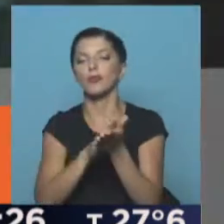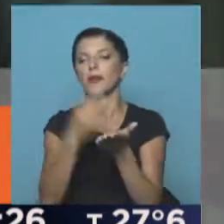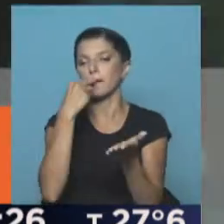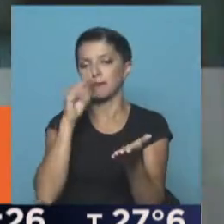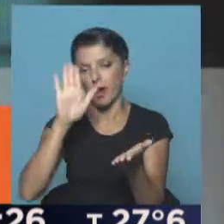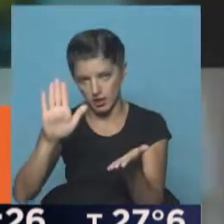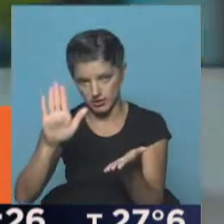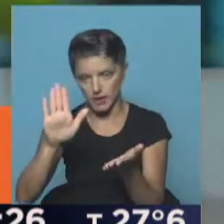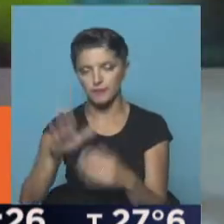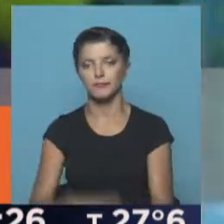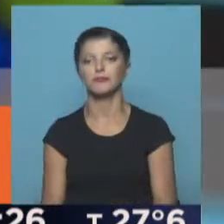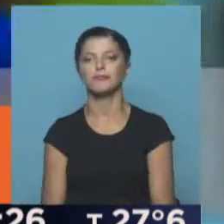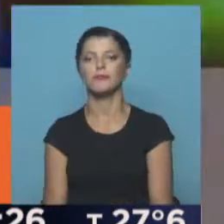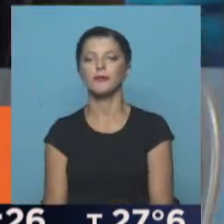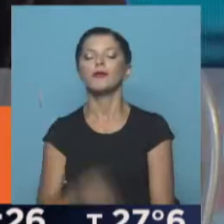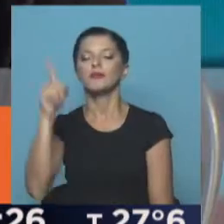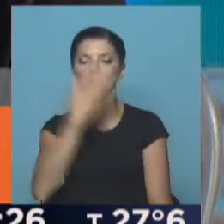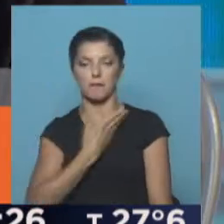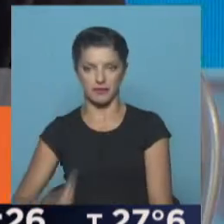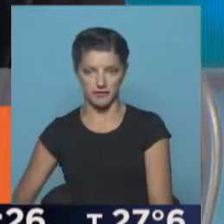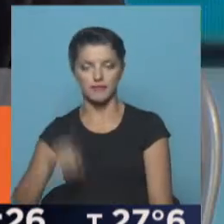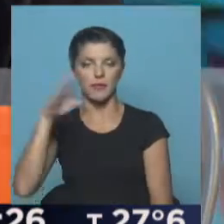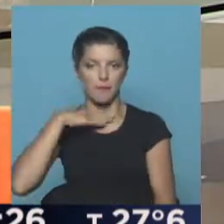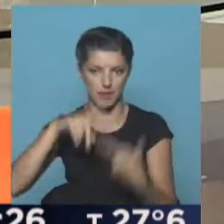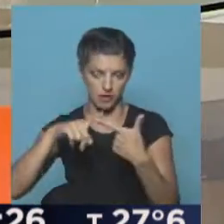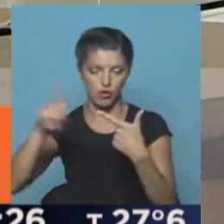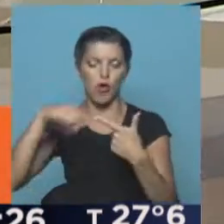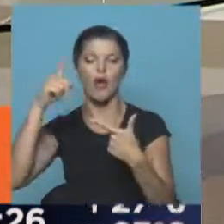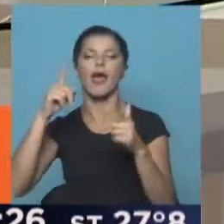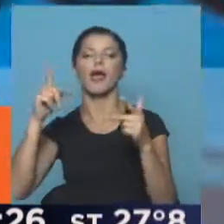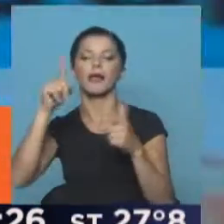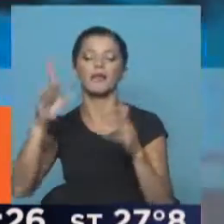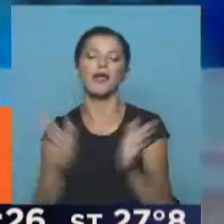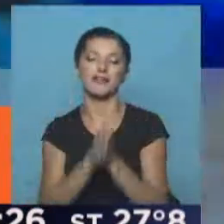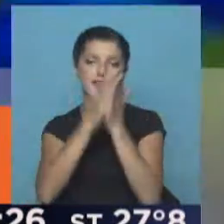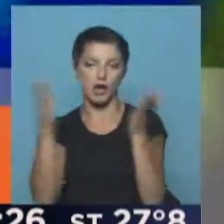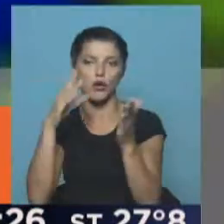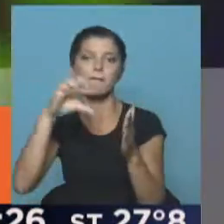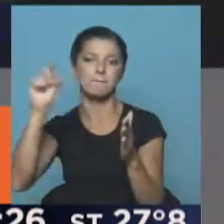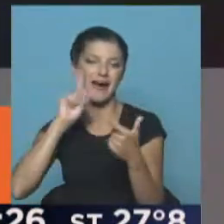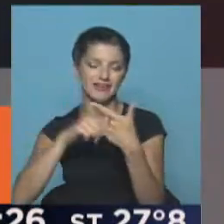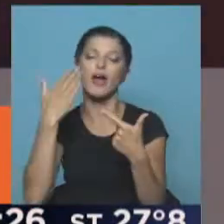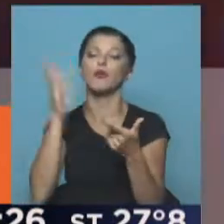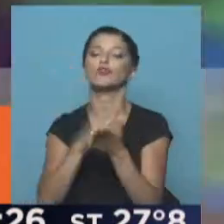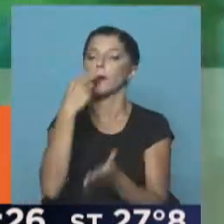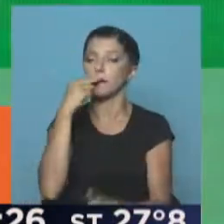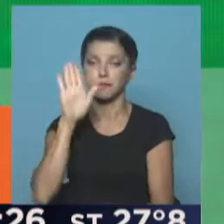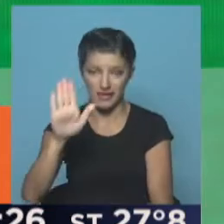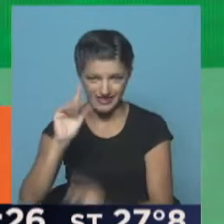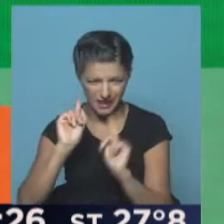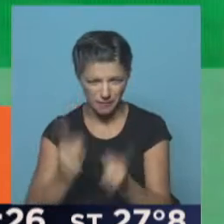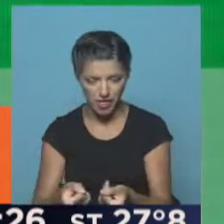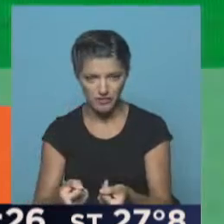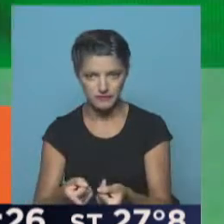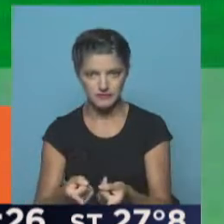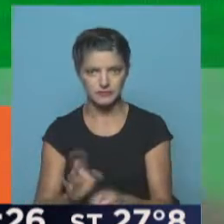El presidente Fox de México mencionó a Hitler, el diario El País mencionó a Hitler, siempre esto vinculado a los riesgos que podría entrañar